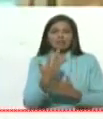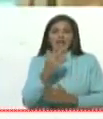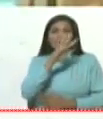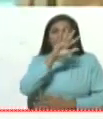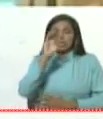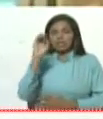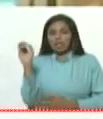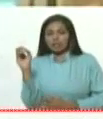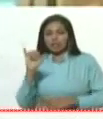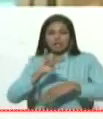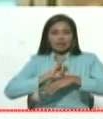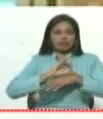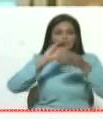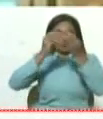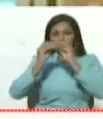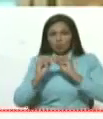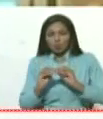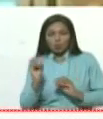eclesiales,